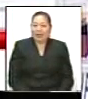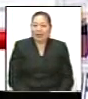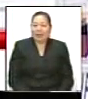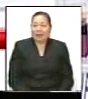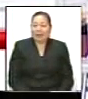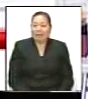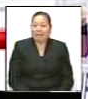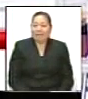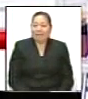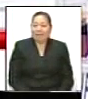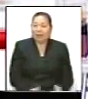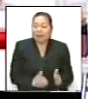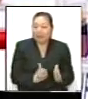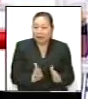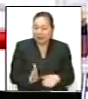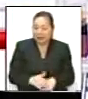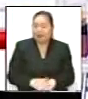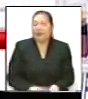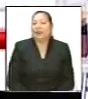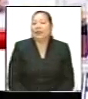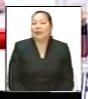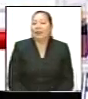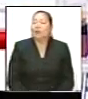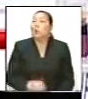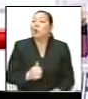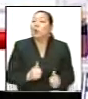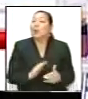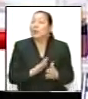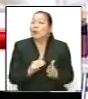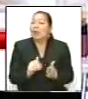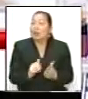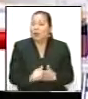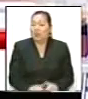digamos, la planificación, cuál es todo